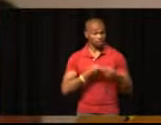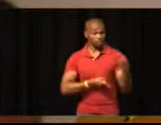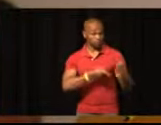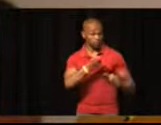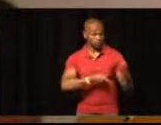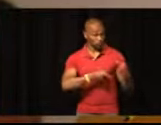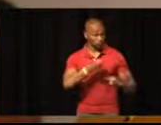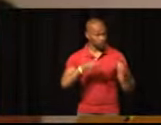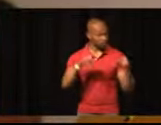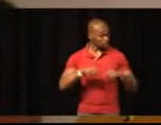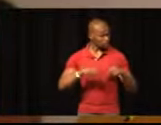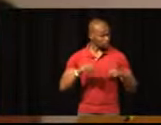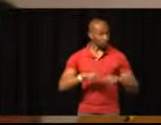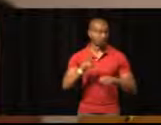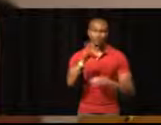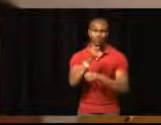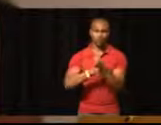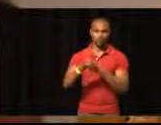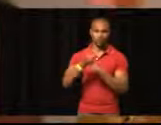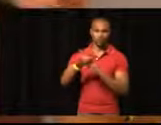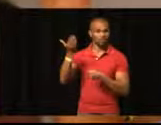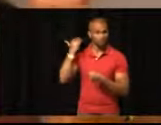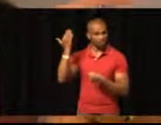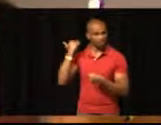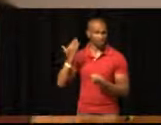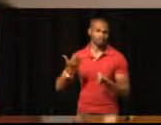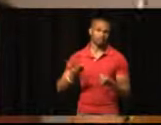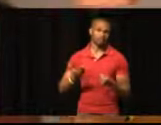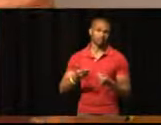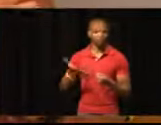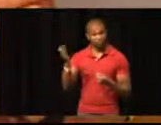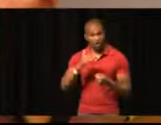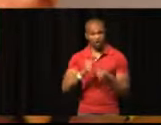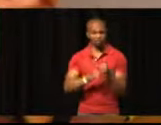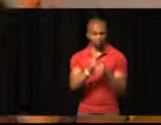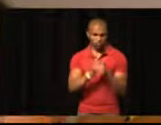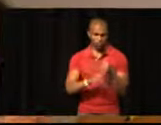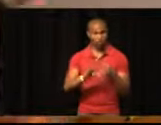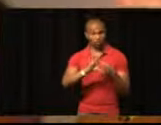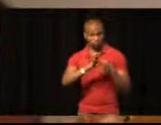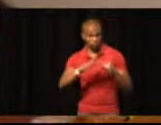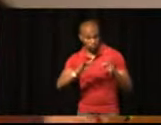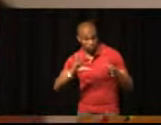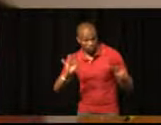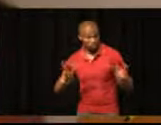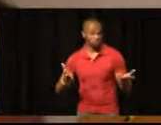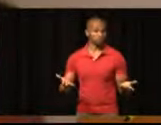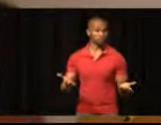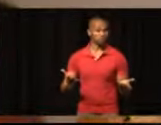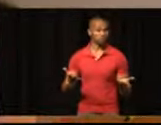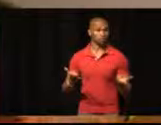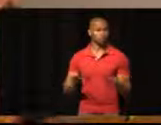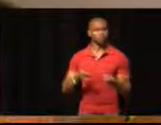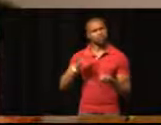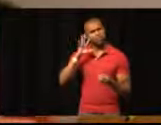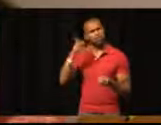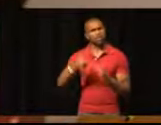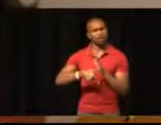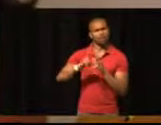esa discusión aquí 5 años atrás. Y mío, ya va a venir el Mundial, va a venir los Juegos